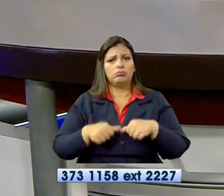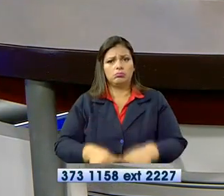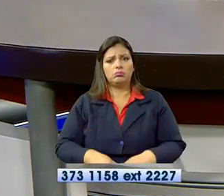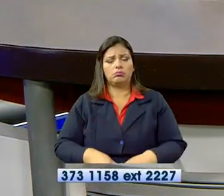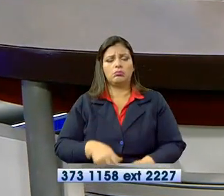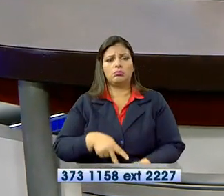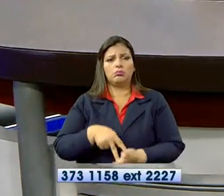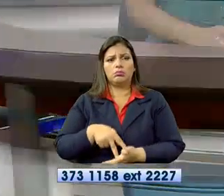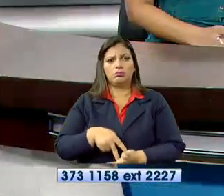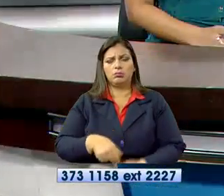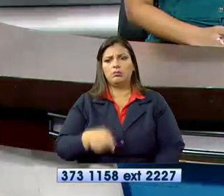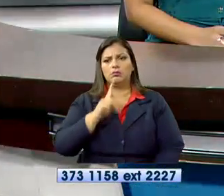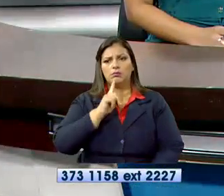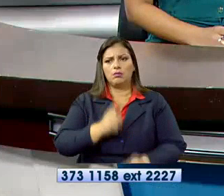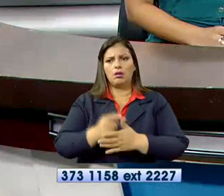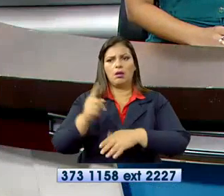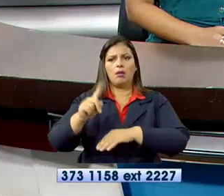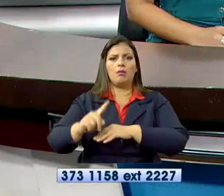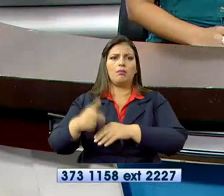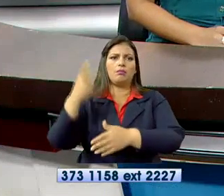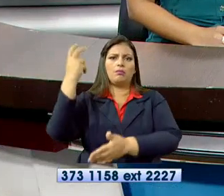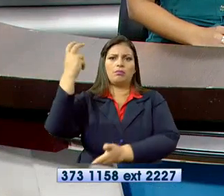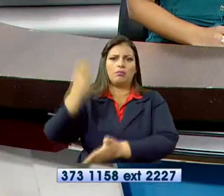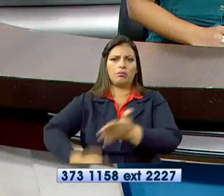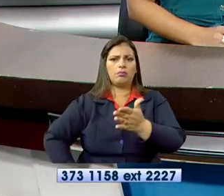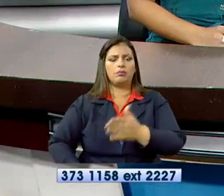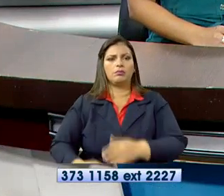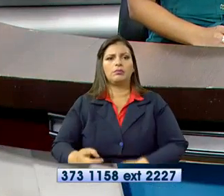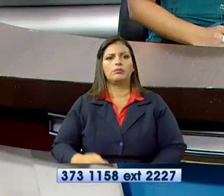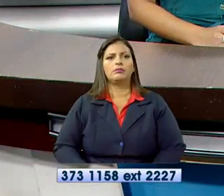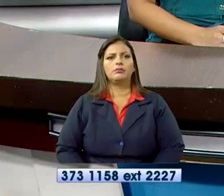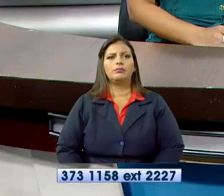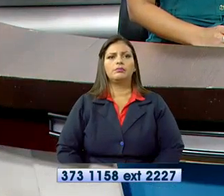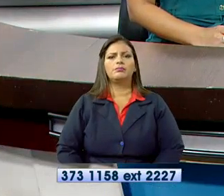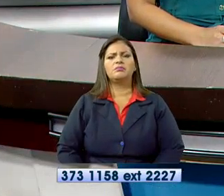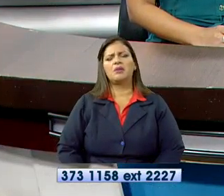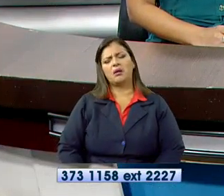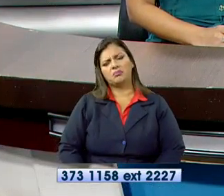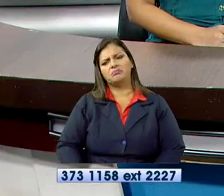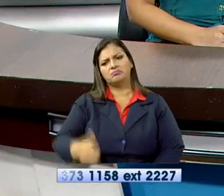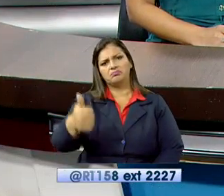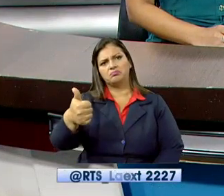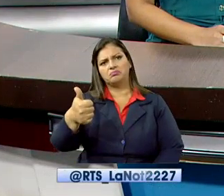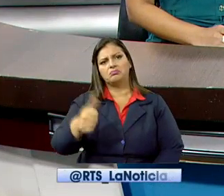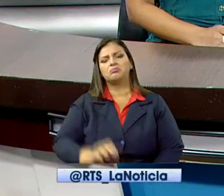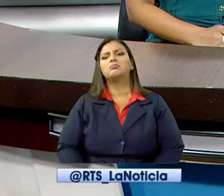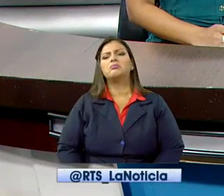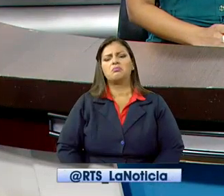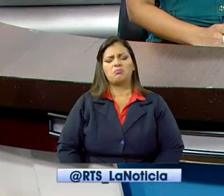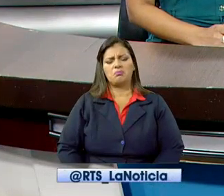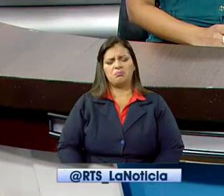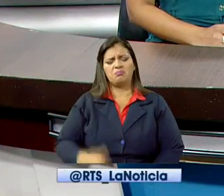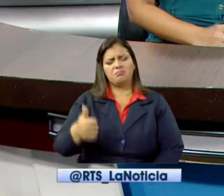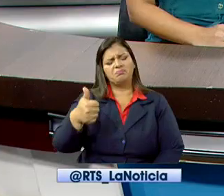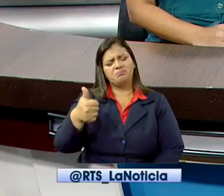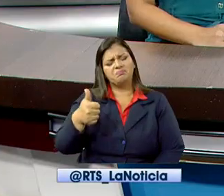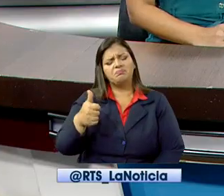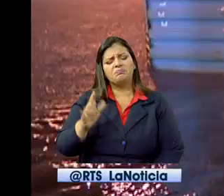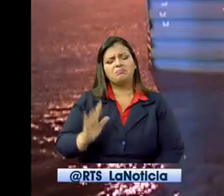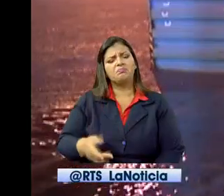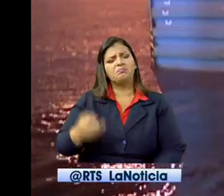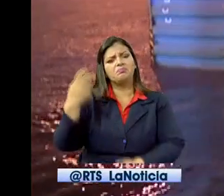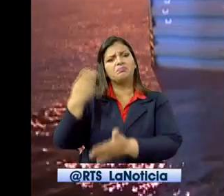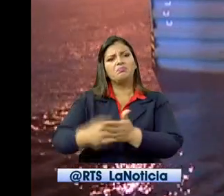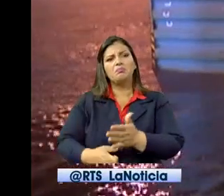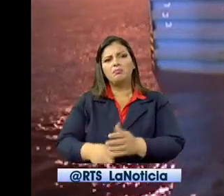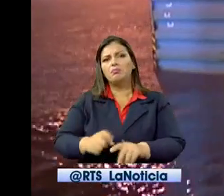Eso me parece bien. ¿Y quién multa a los que no señalizan la ciudad adecuadamente? Le dicen por aquí la Tancamarengo, por aquí la Orellana, por aquí tal calle,